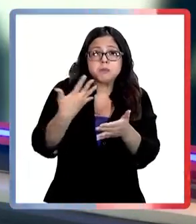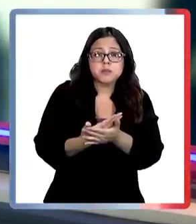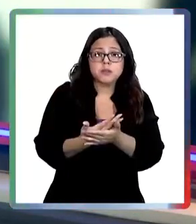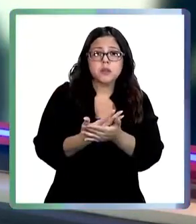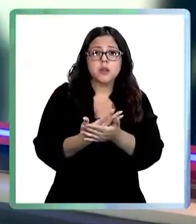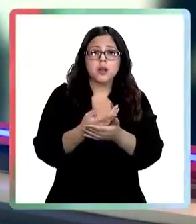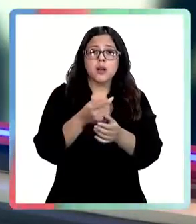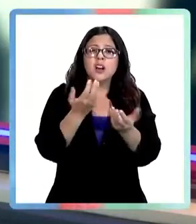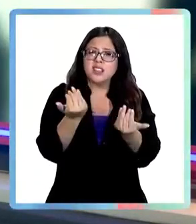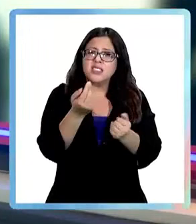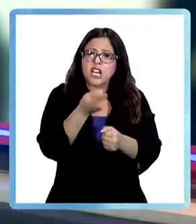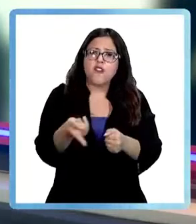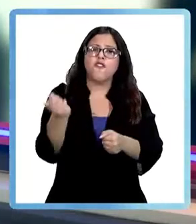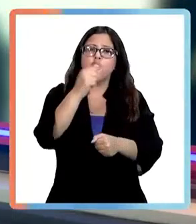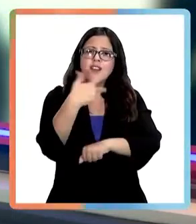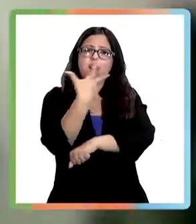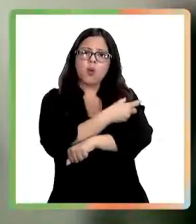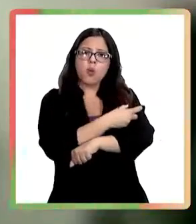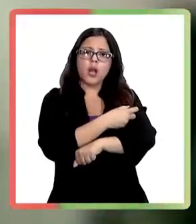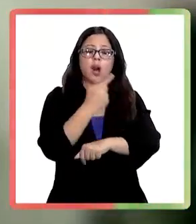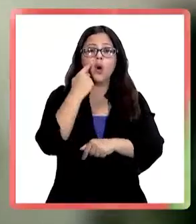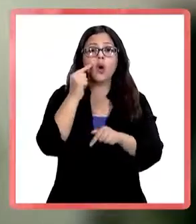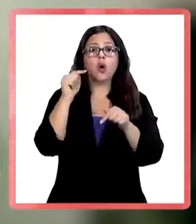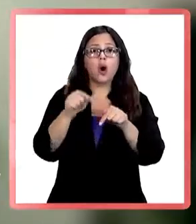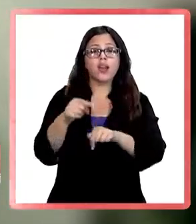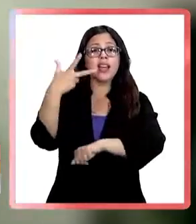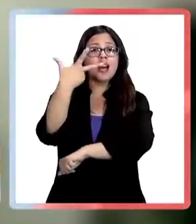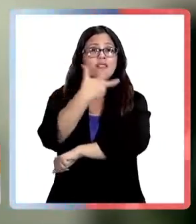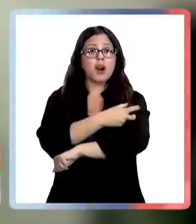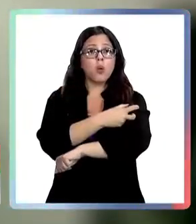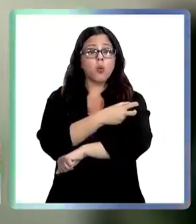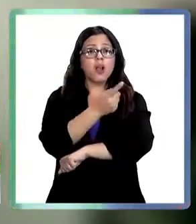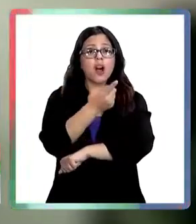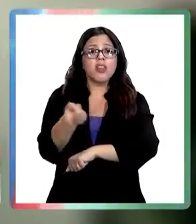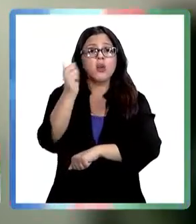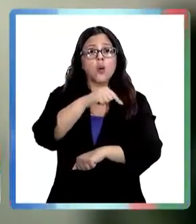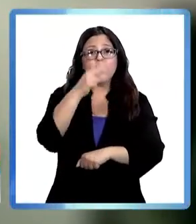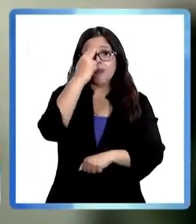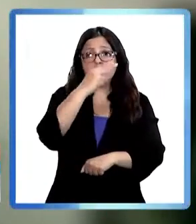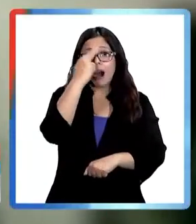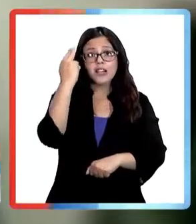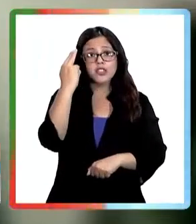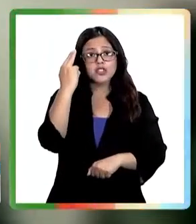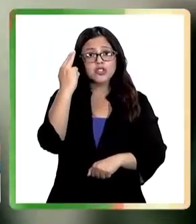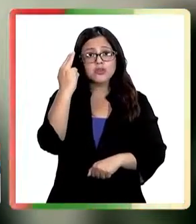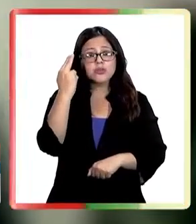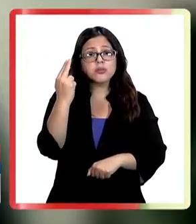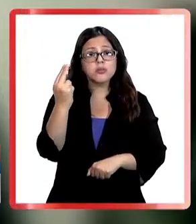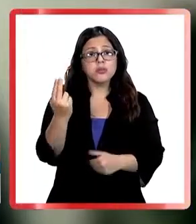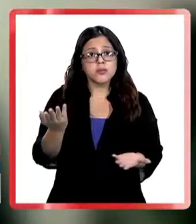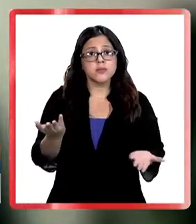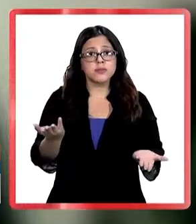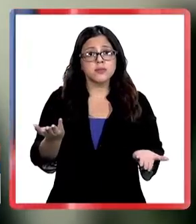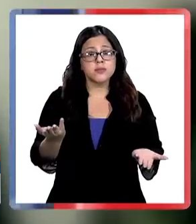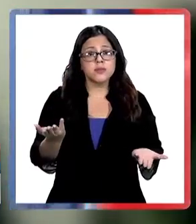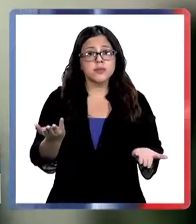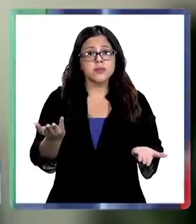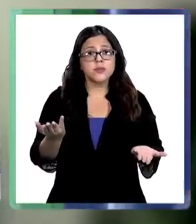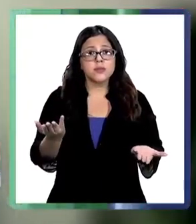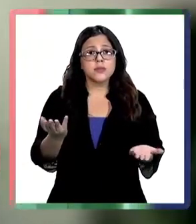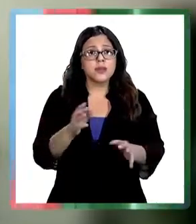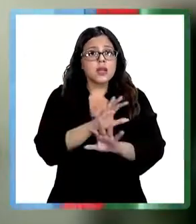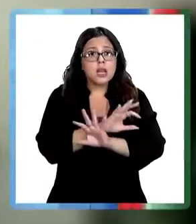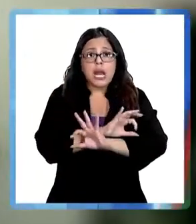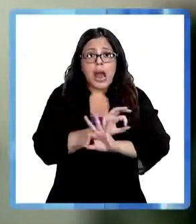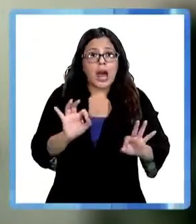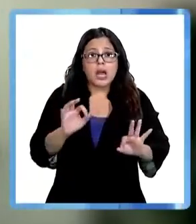¿volver a aplicar la vacuna? Lo que pasa es que la vacuna viene de nuevo en marzo, ¿cierto? Nadie